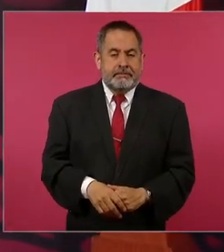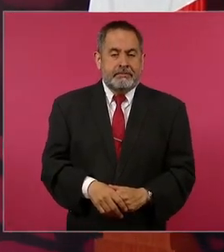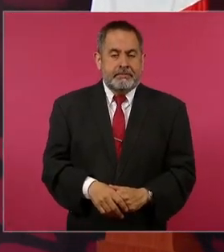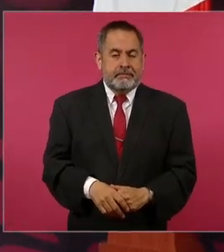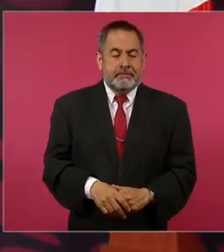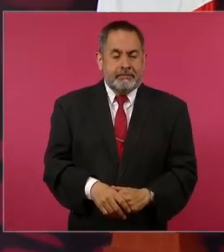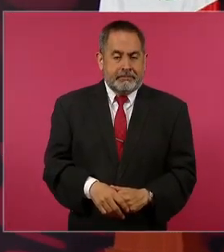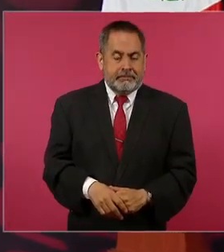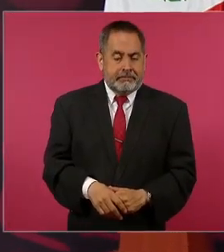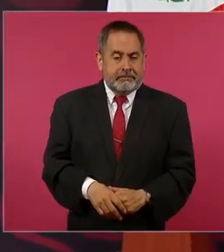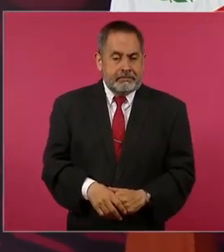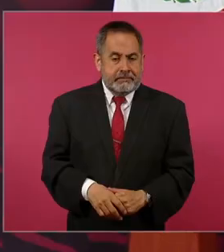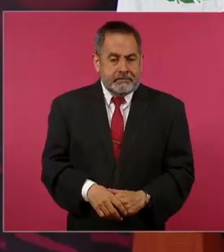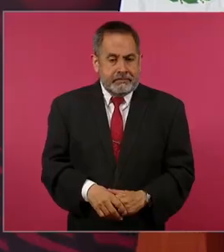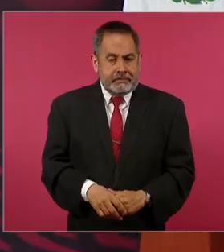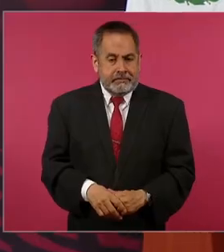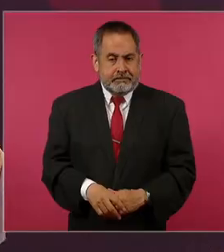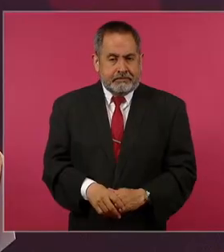es